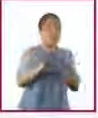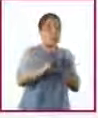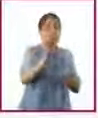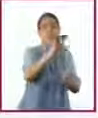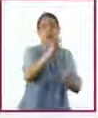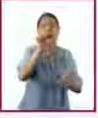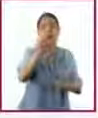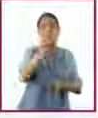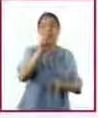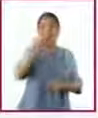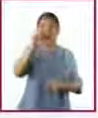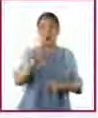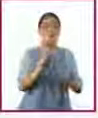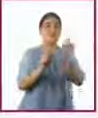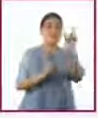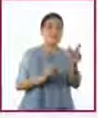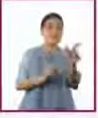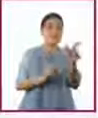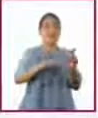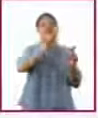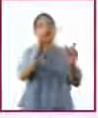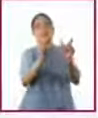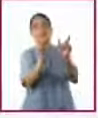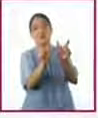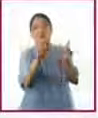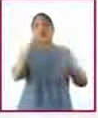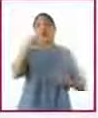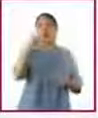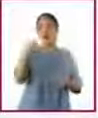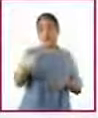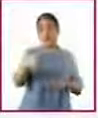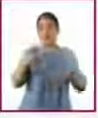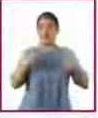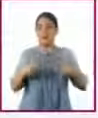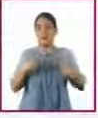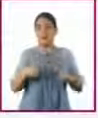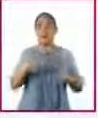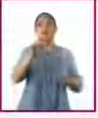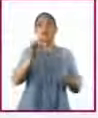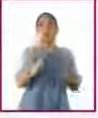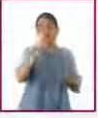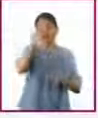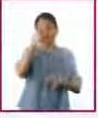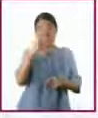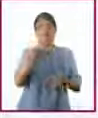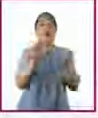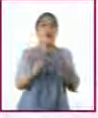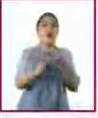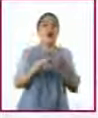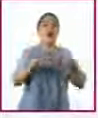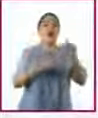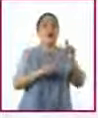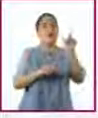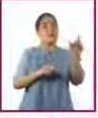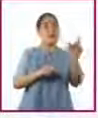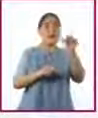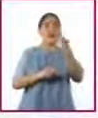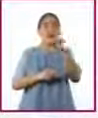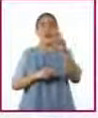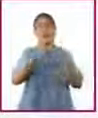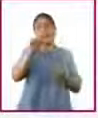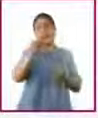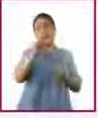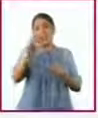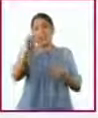apellido y luego el nombre, ya que puede ser que un autor tenga un nombre y apellido común y te desprenda